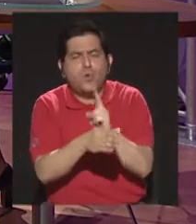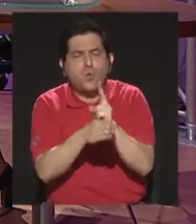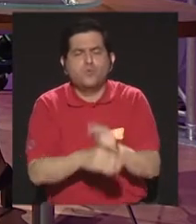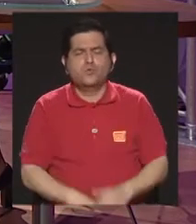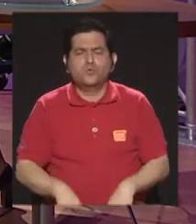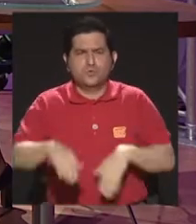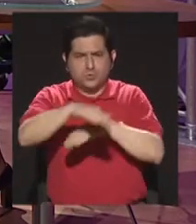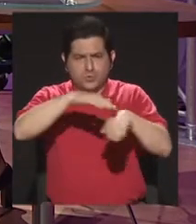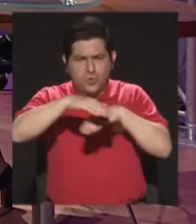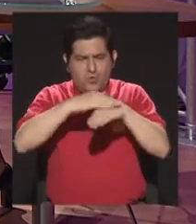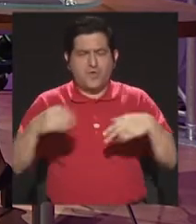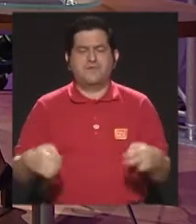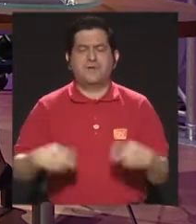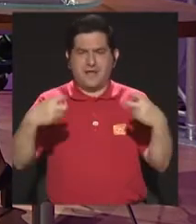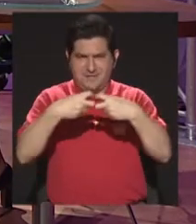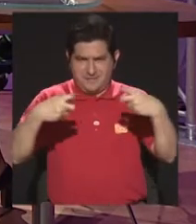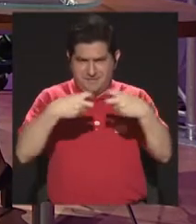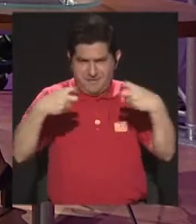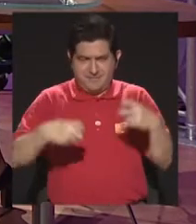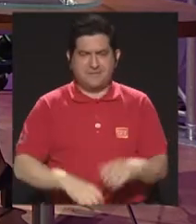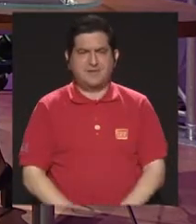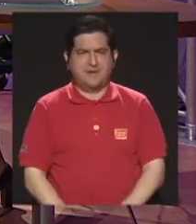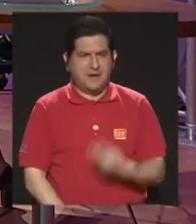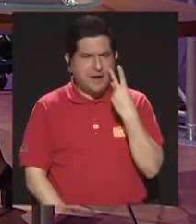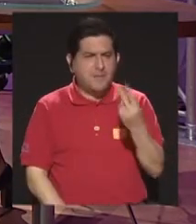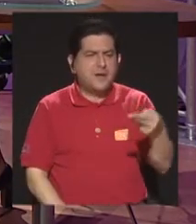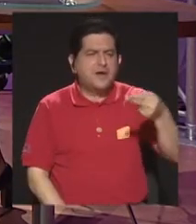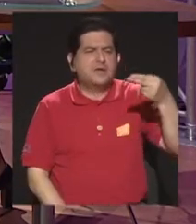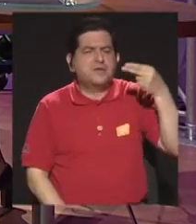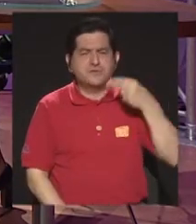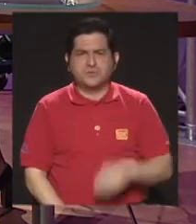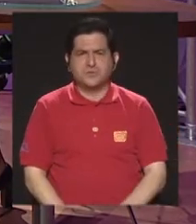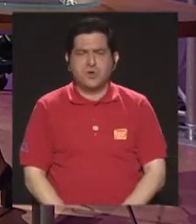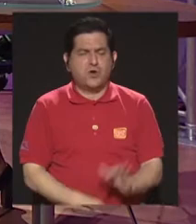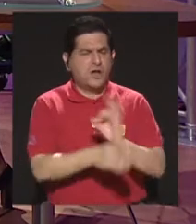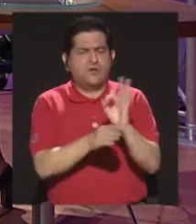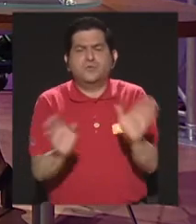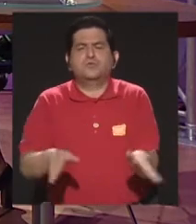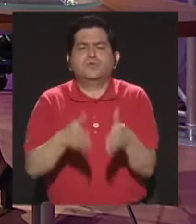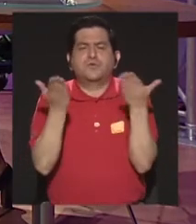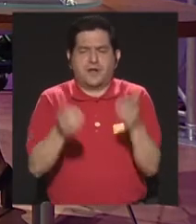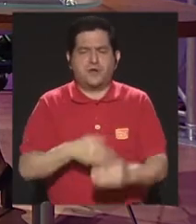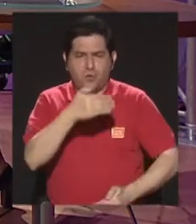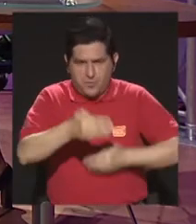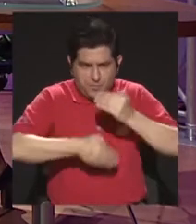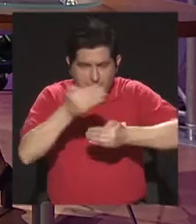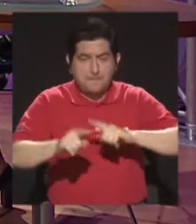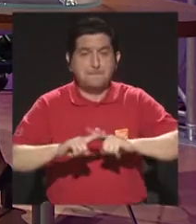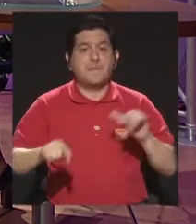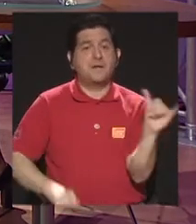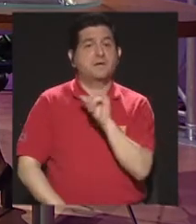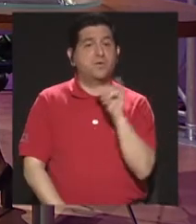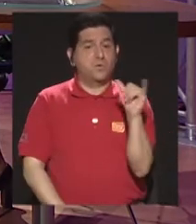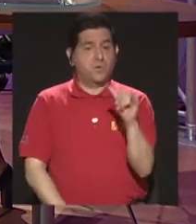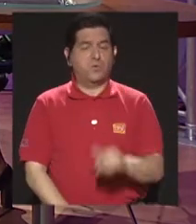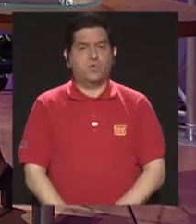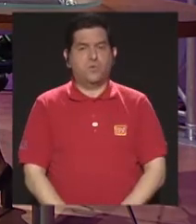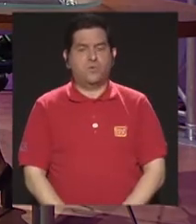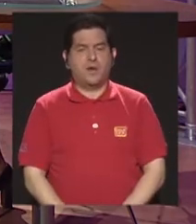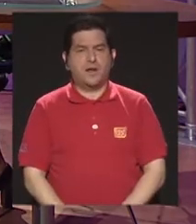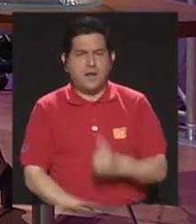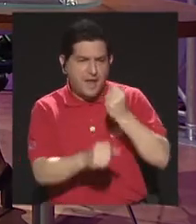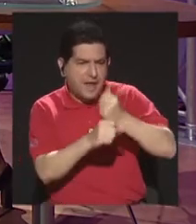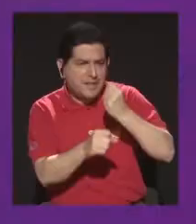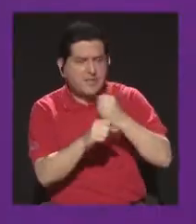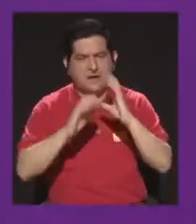plataforma electrónica en sí, cómo ver las historias, cómo hacerla funcionar, el teje y maneje, pero también en activismo,